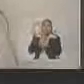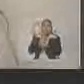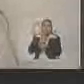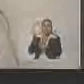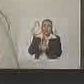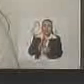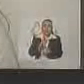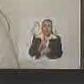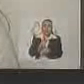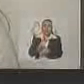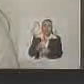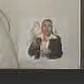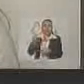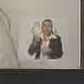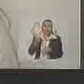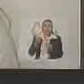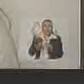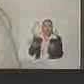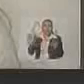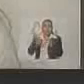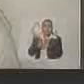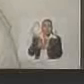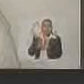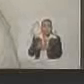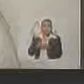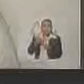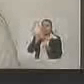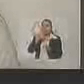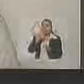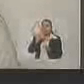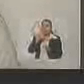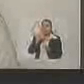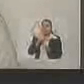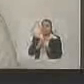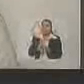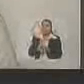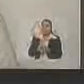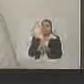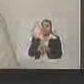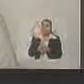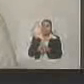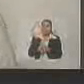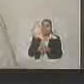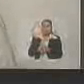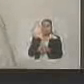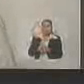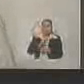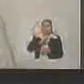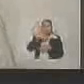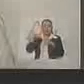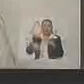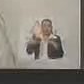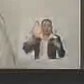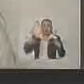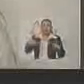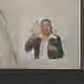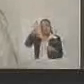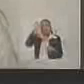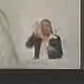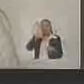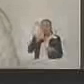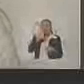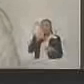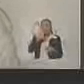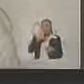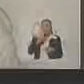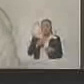preparada. Necesitamos también el policía de colonia, que todos conozcamos a nuestros policías,